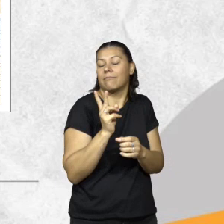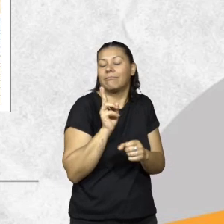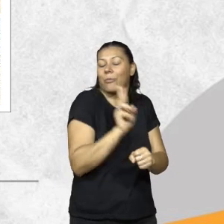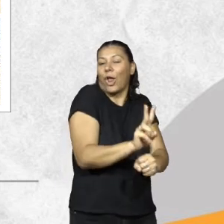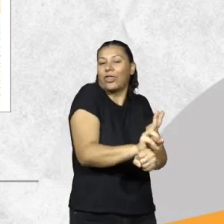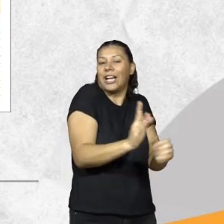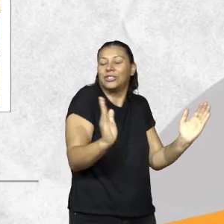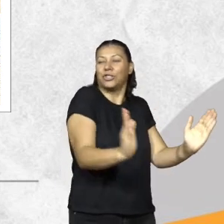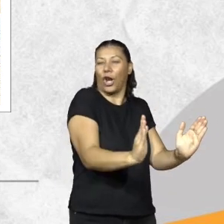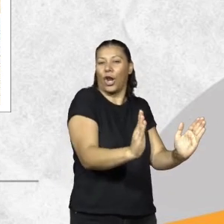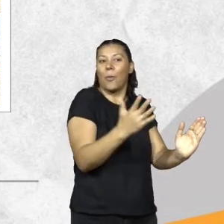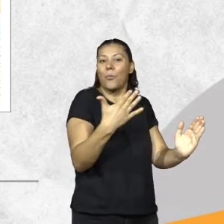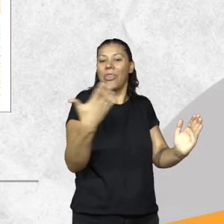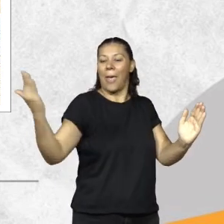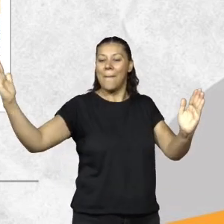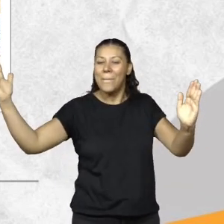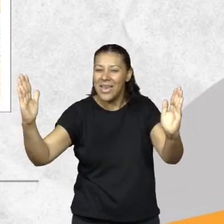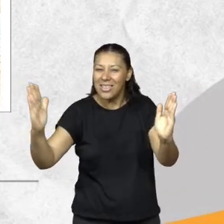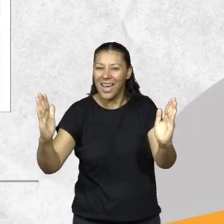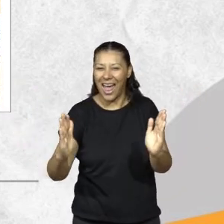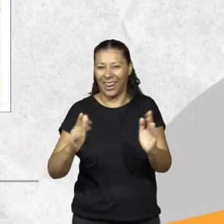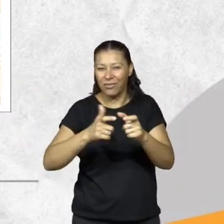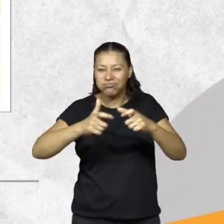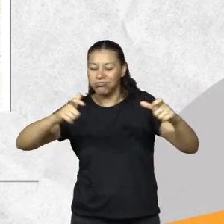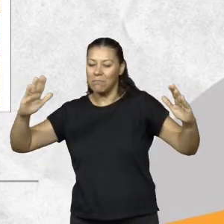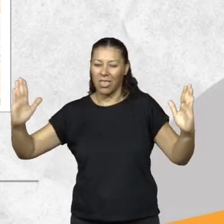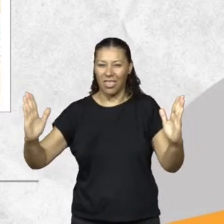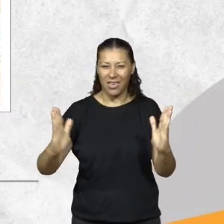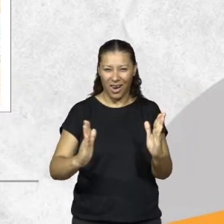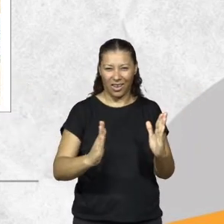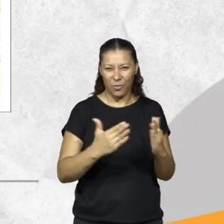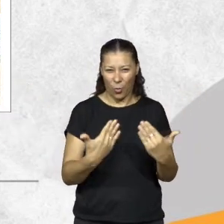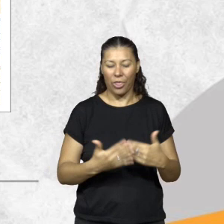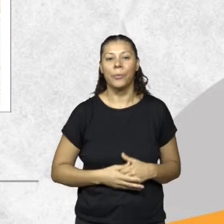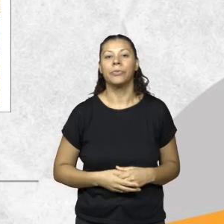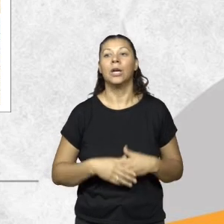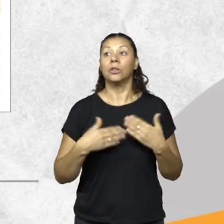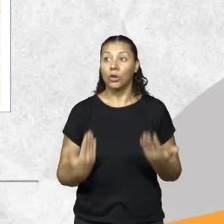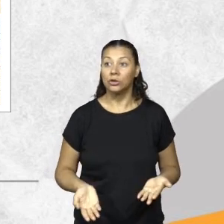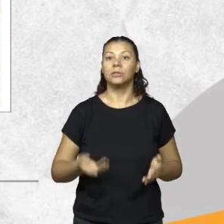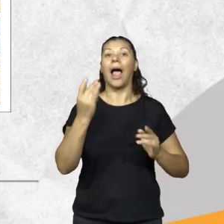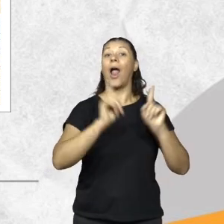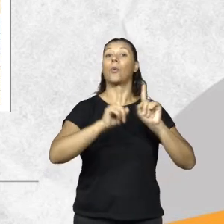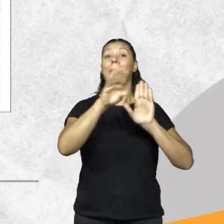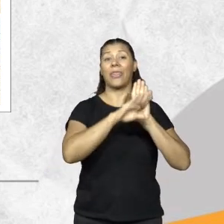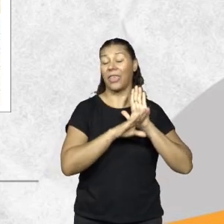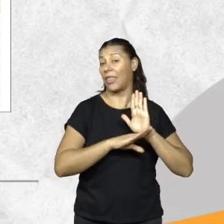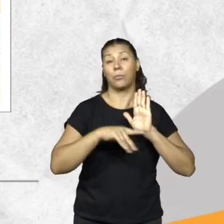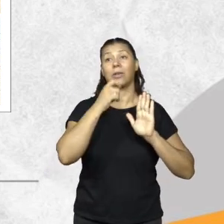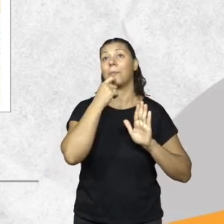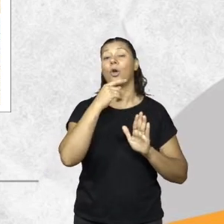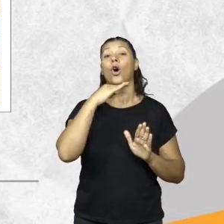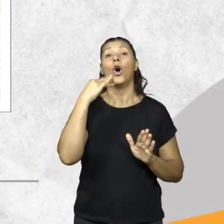Y estas son medidas de adaptación que los municipios han empezado a implementar. Entonces, establecieron en Junín